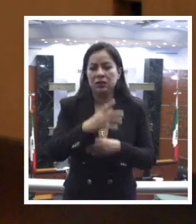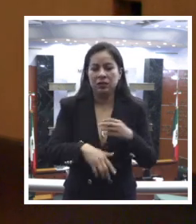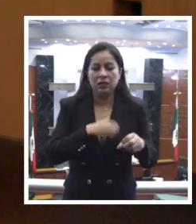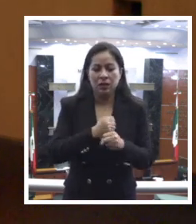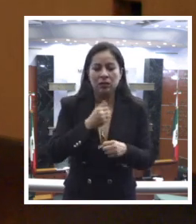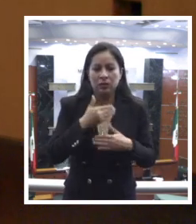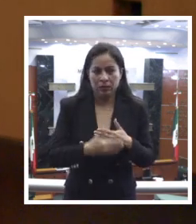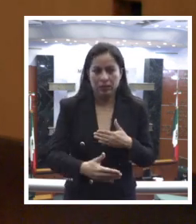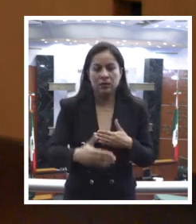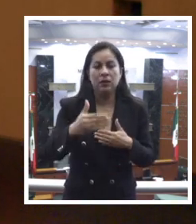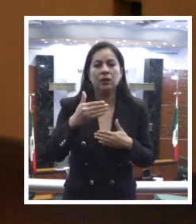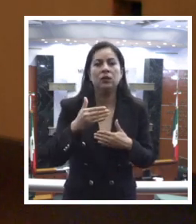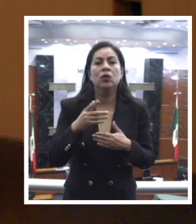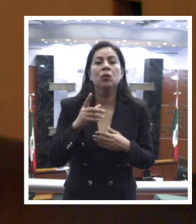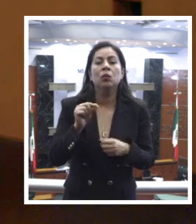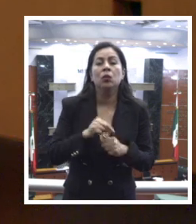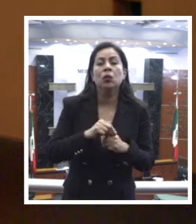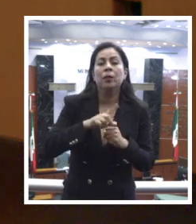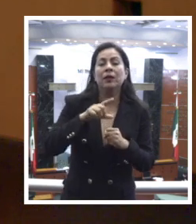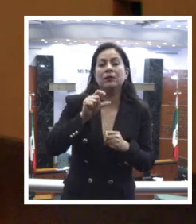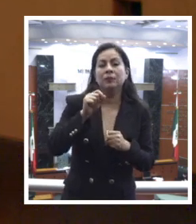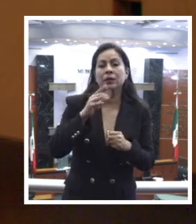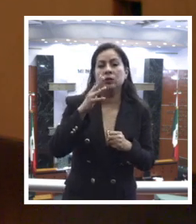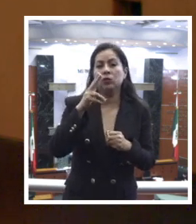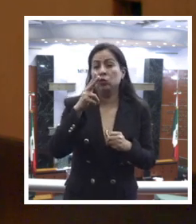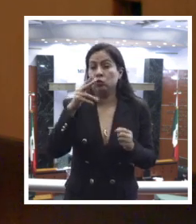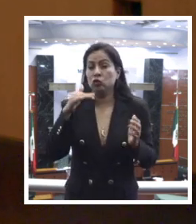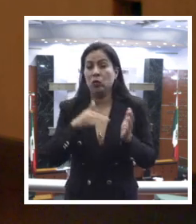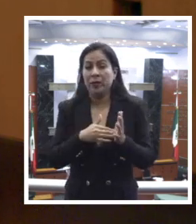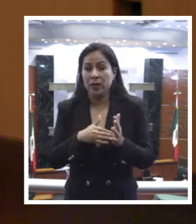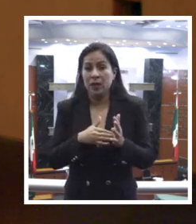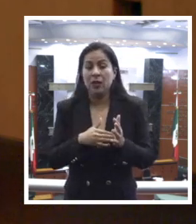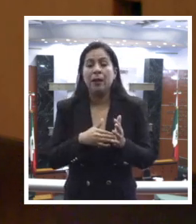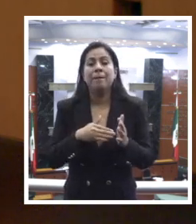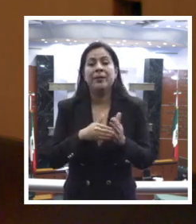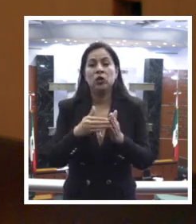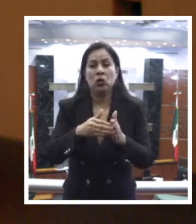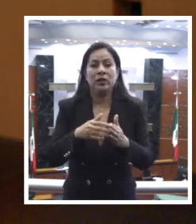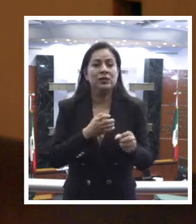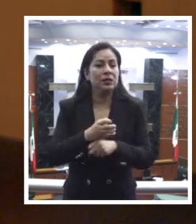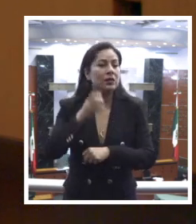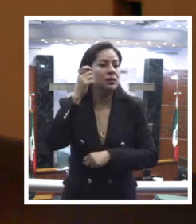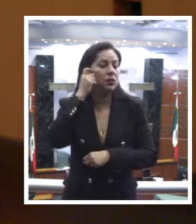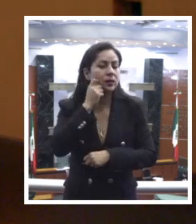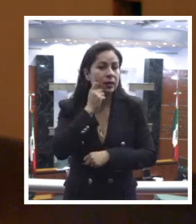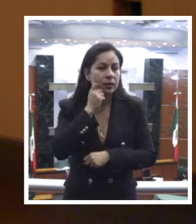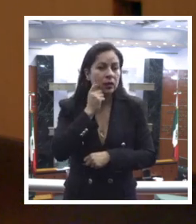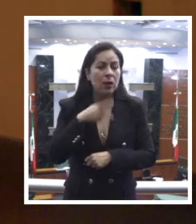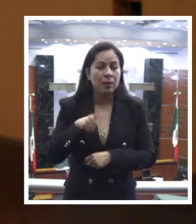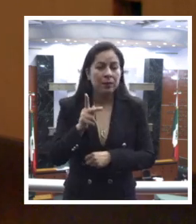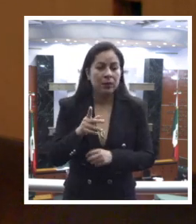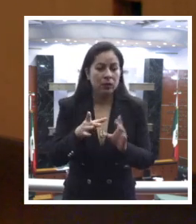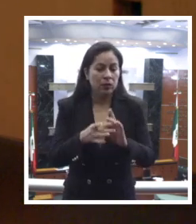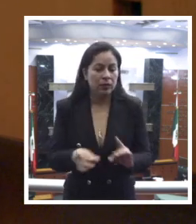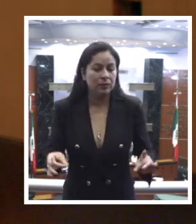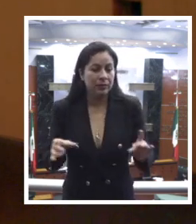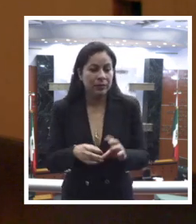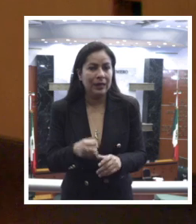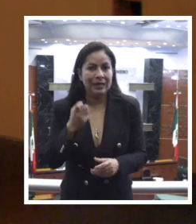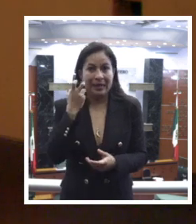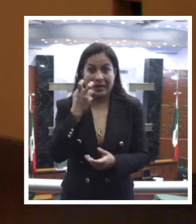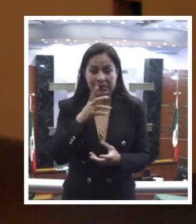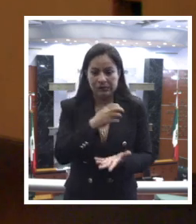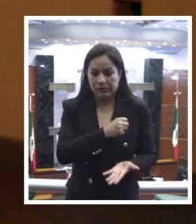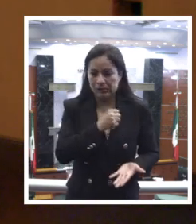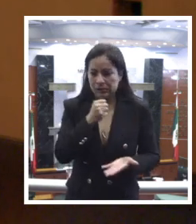está transcurriendo, un poco más de 28,000 millones de pesos en el estado de Guerrero, pero quiero señalar que este